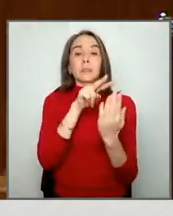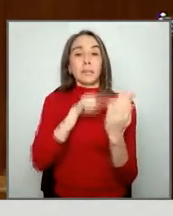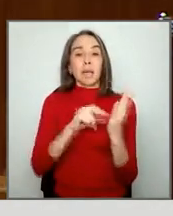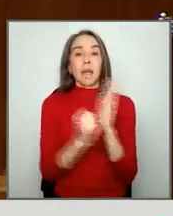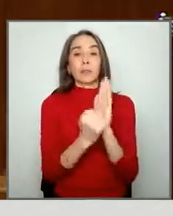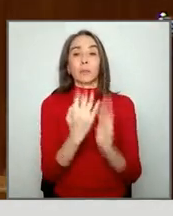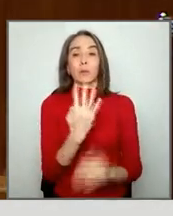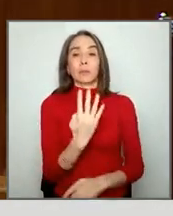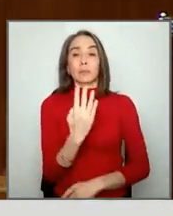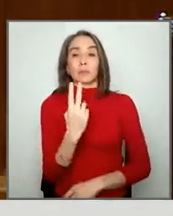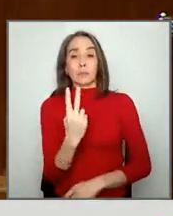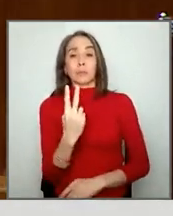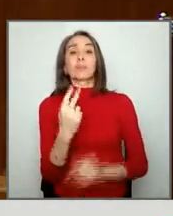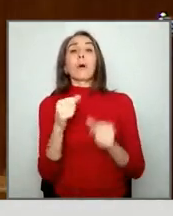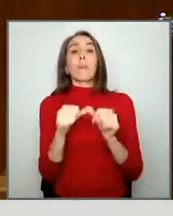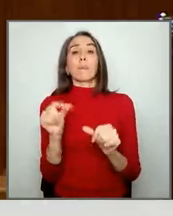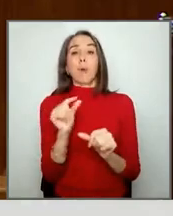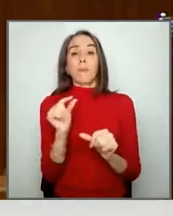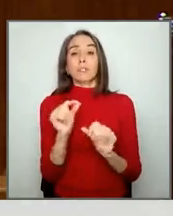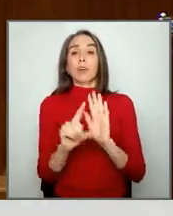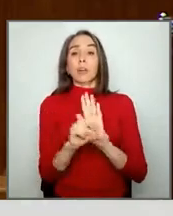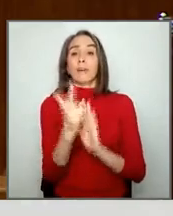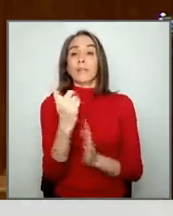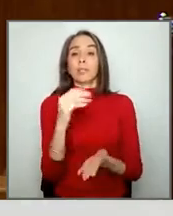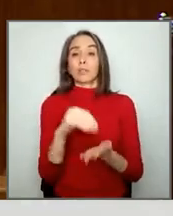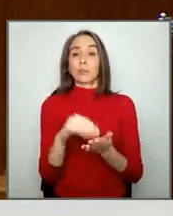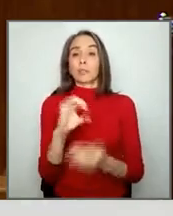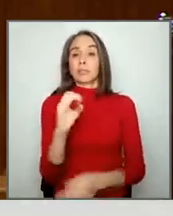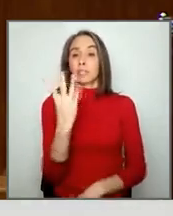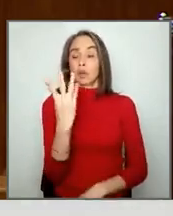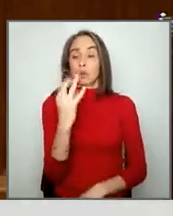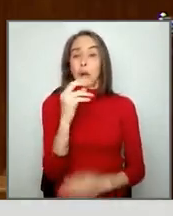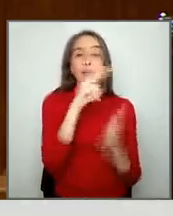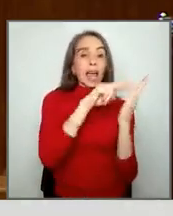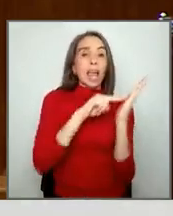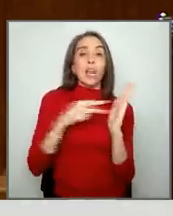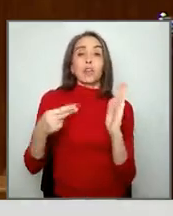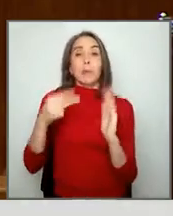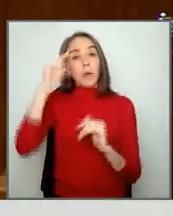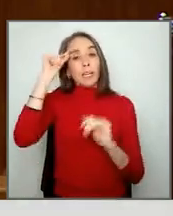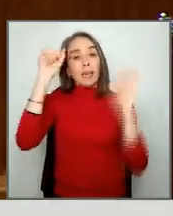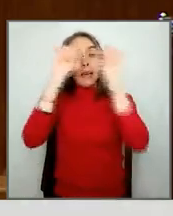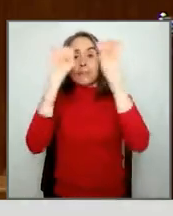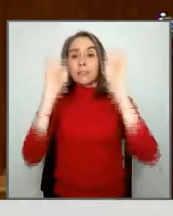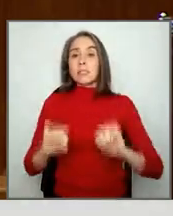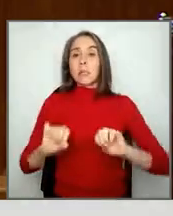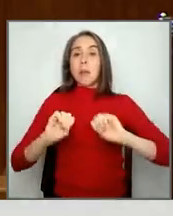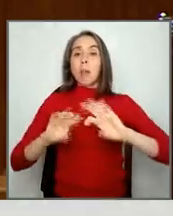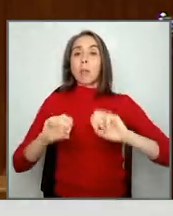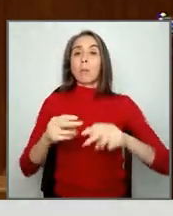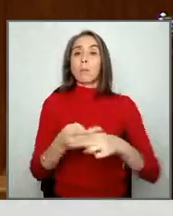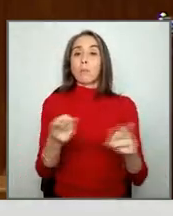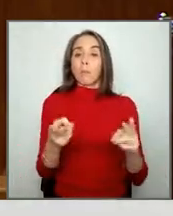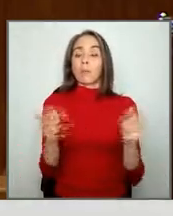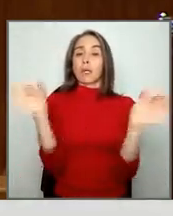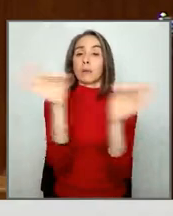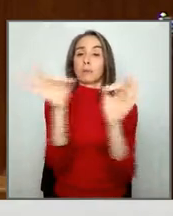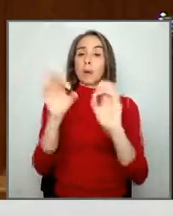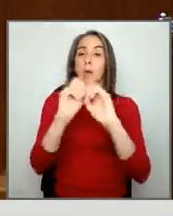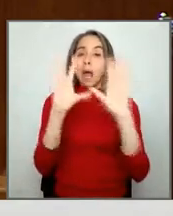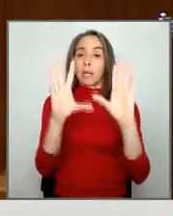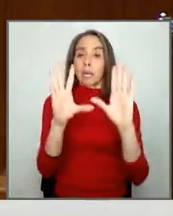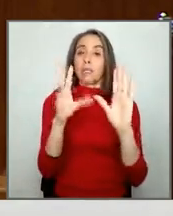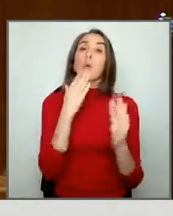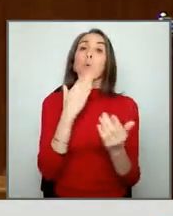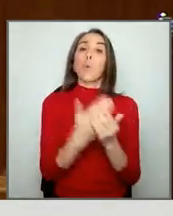segundo transitorio de la ley 21.040 que crea el sistema de Educación Pública aclarando que al producirse el